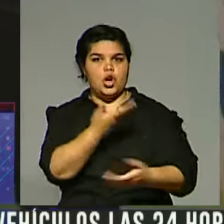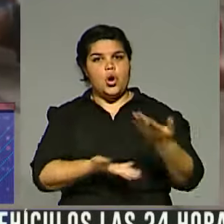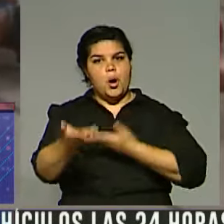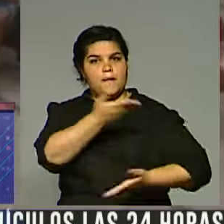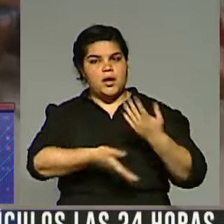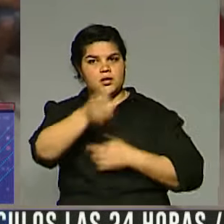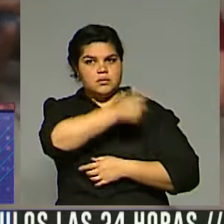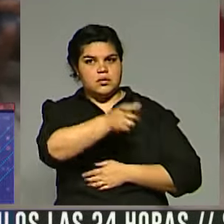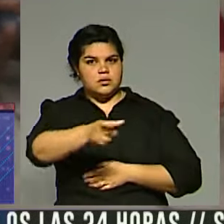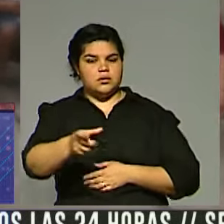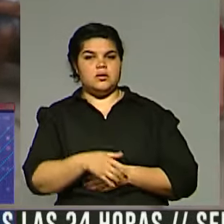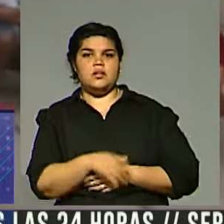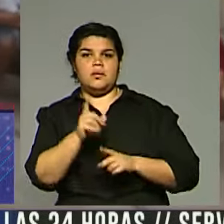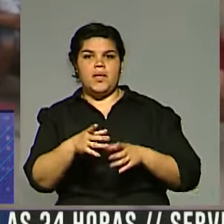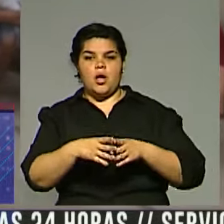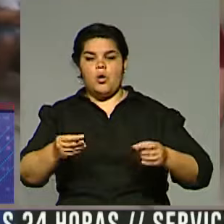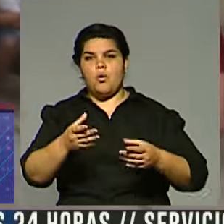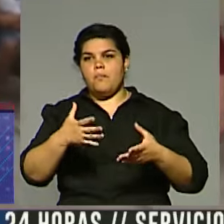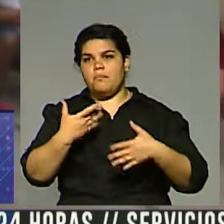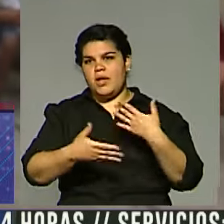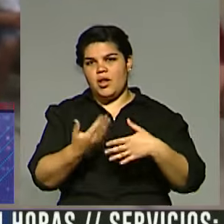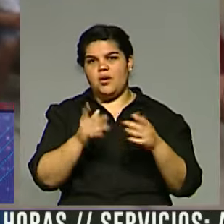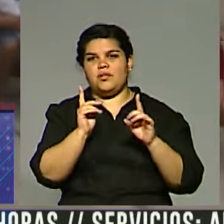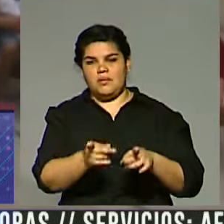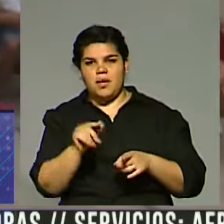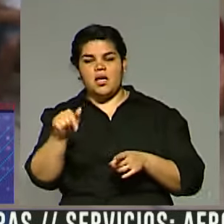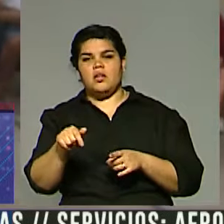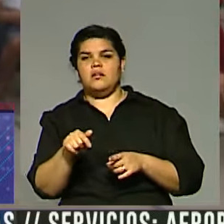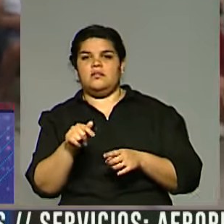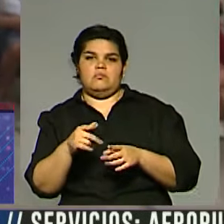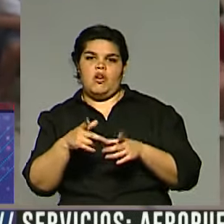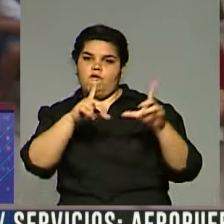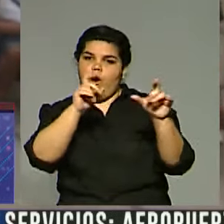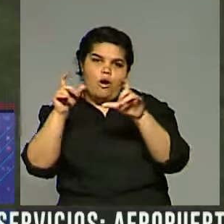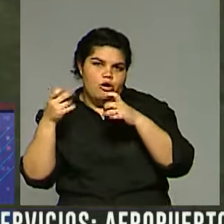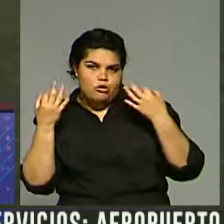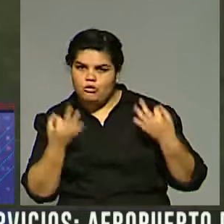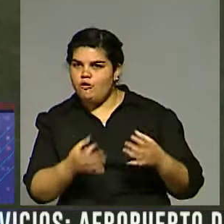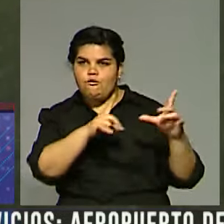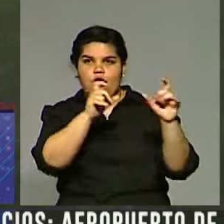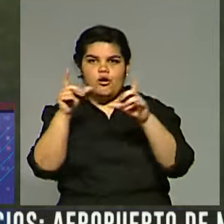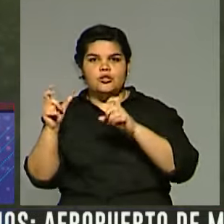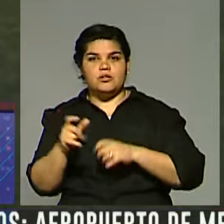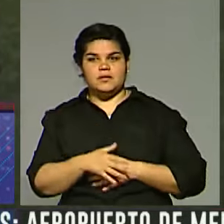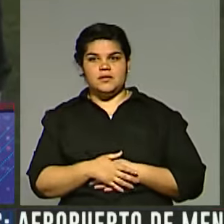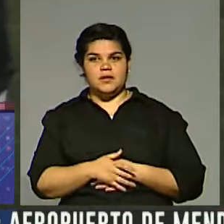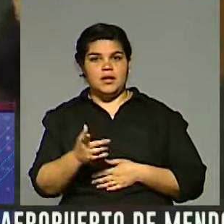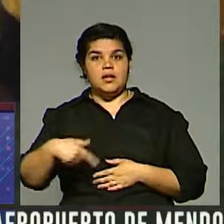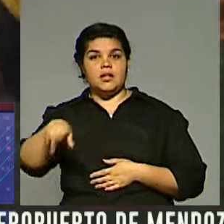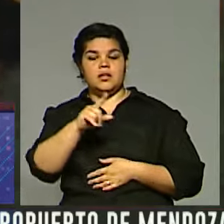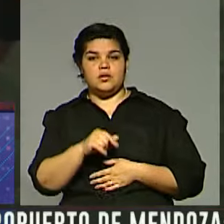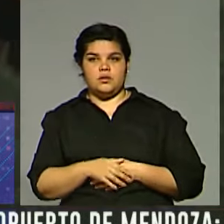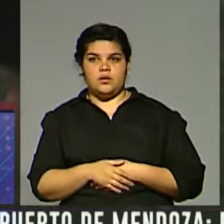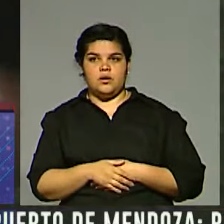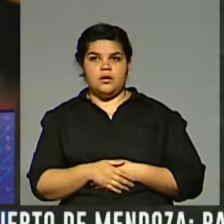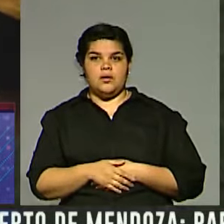internos, hicieron algunos juegos con pelotas, sacaron muchas fotos, seguro. Y esta situación que le toca vivir a los All Blacks, que a partir del sábado van a